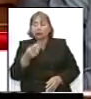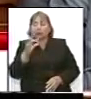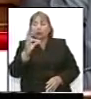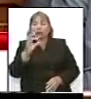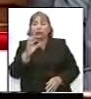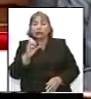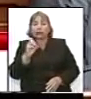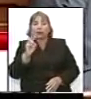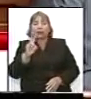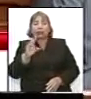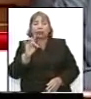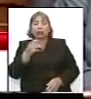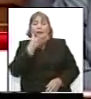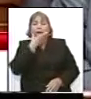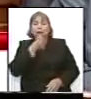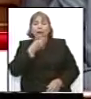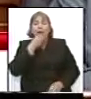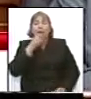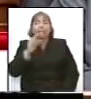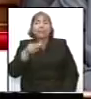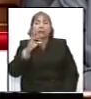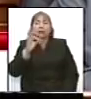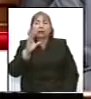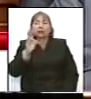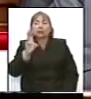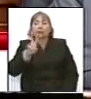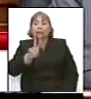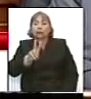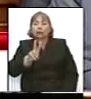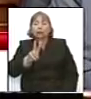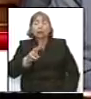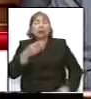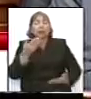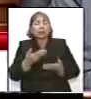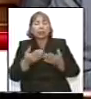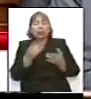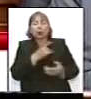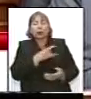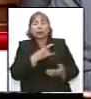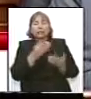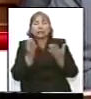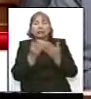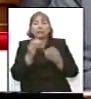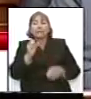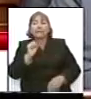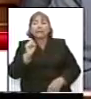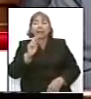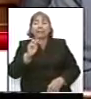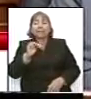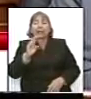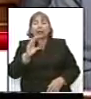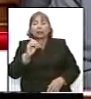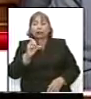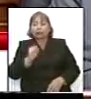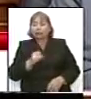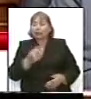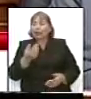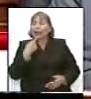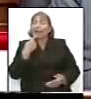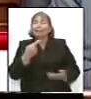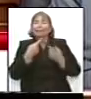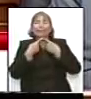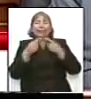2900 de fecha 28 de diciembre de 1972, el Colegio Real de la Universidad Nacional Mayor de San Marcos es